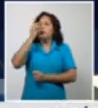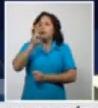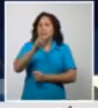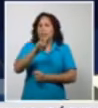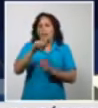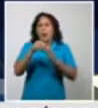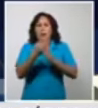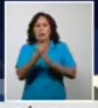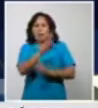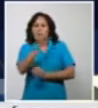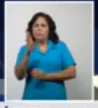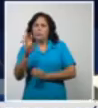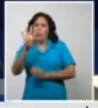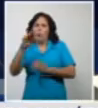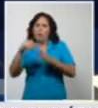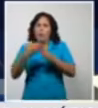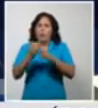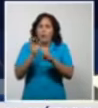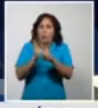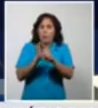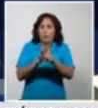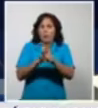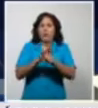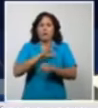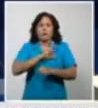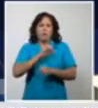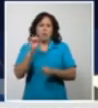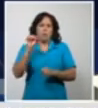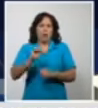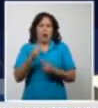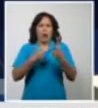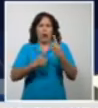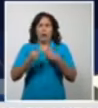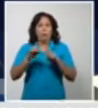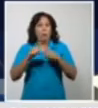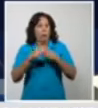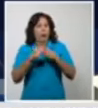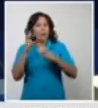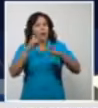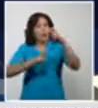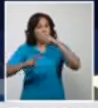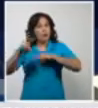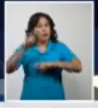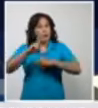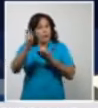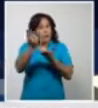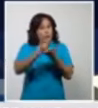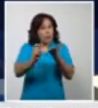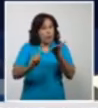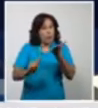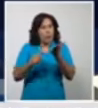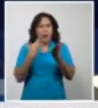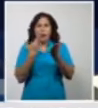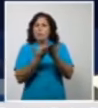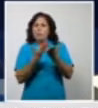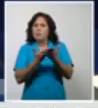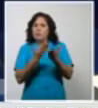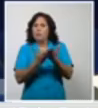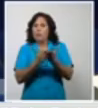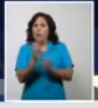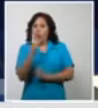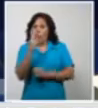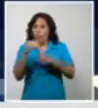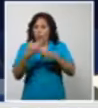y el cuarto día de inicio de los síntomas. Sin embargo, los estudios han demostrado que incluso 2 días